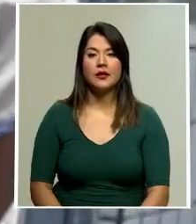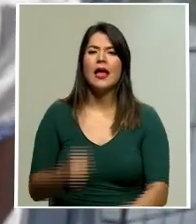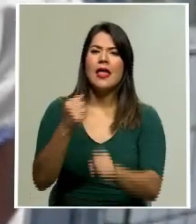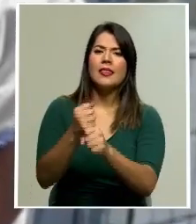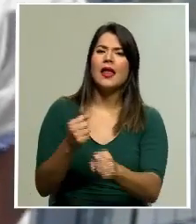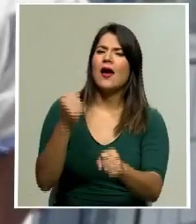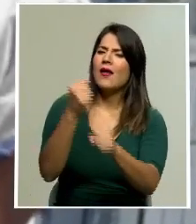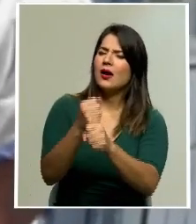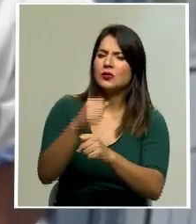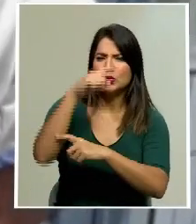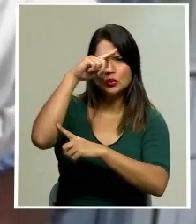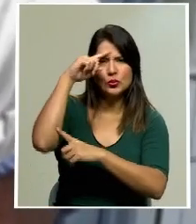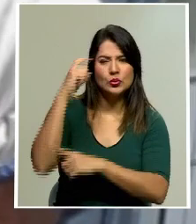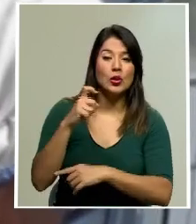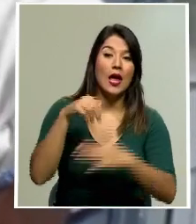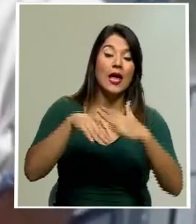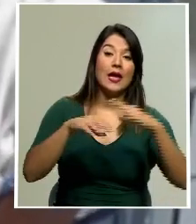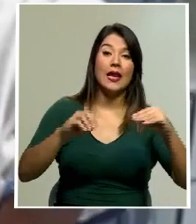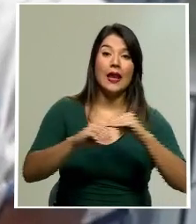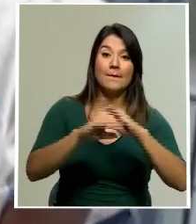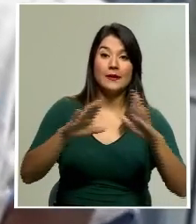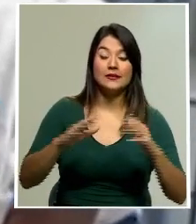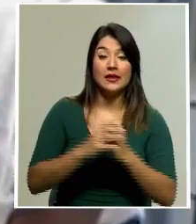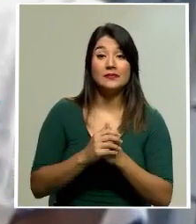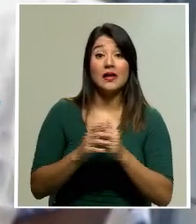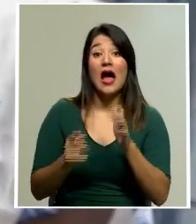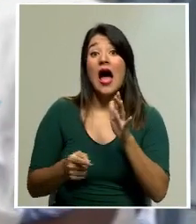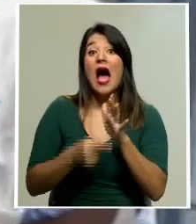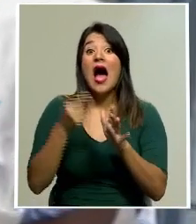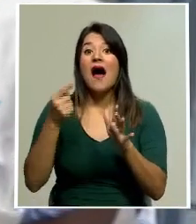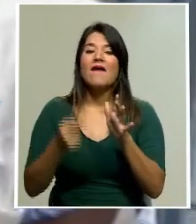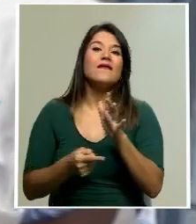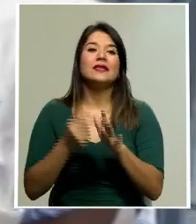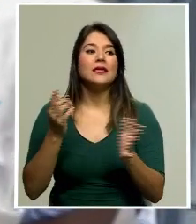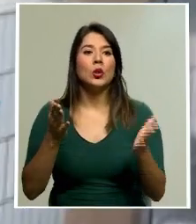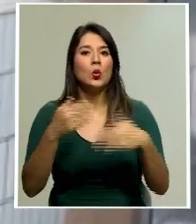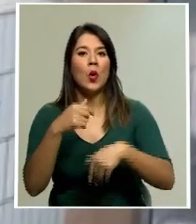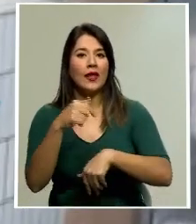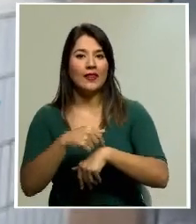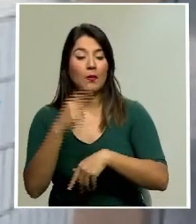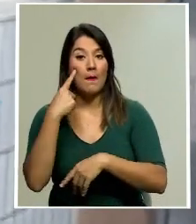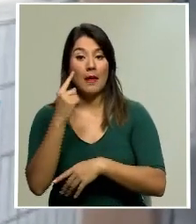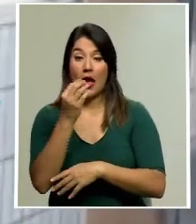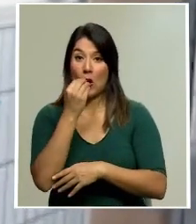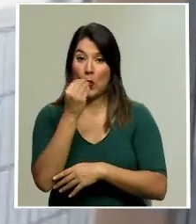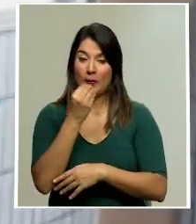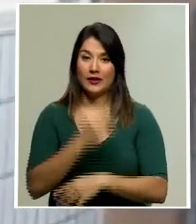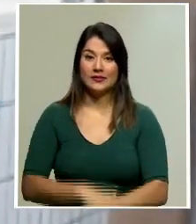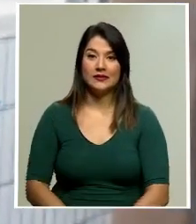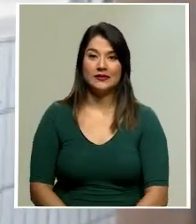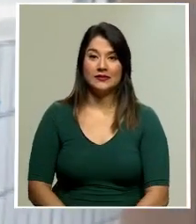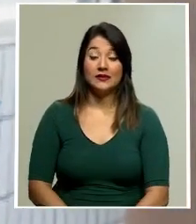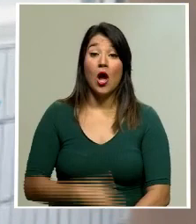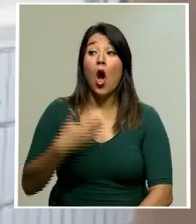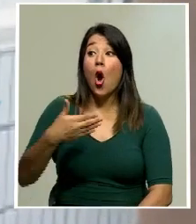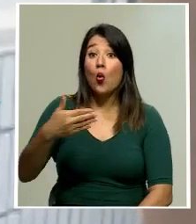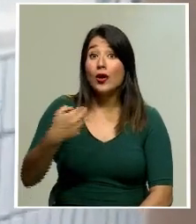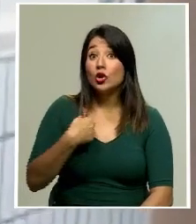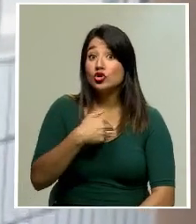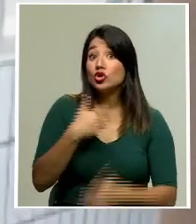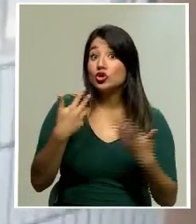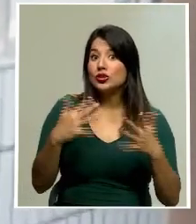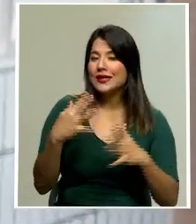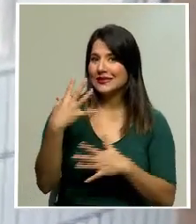Trabajamos intensamente en la mañana. A veces, algunas veces no hay ni tiempo para comer. Cuando ya uno sale de